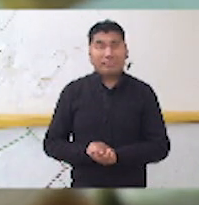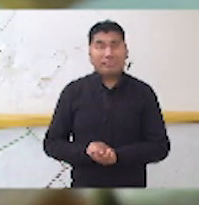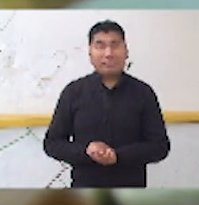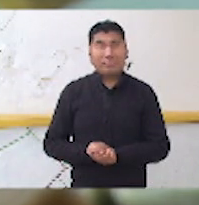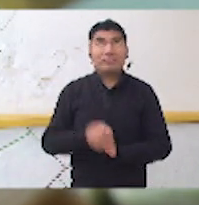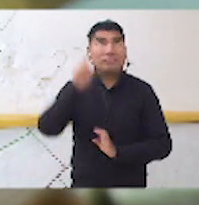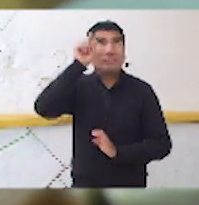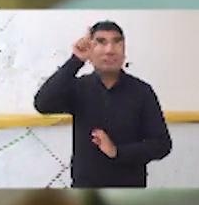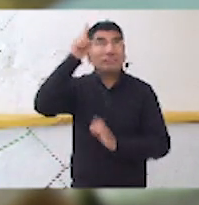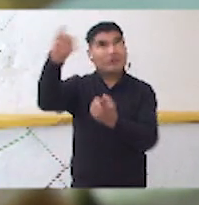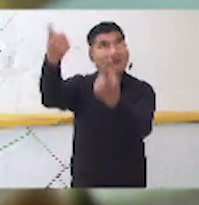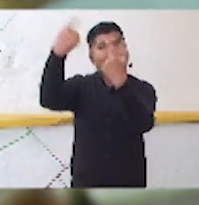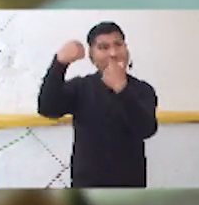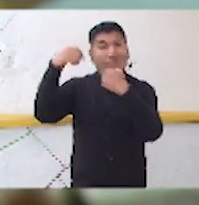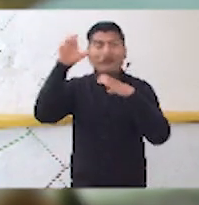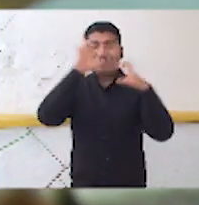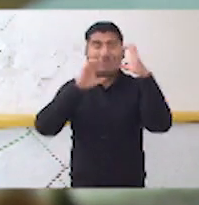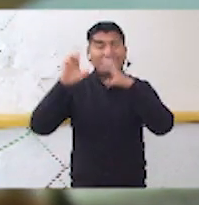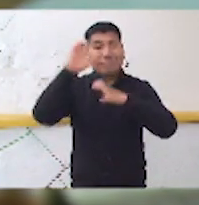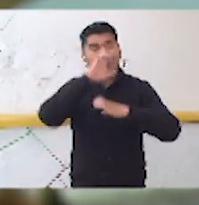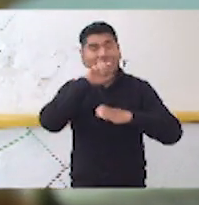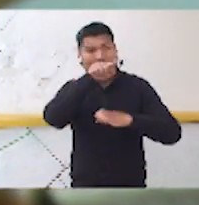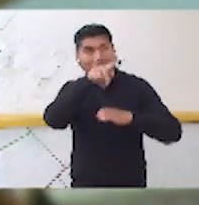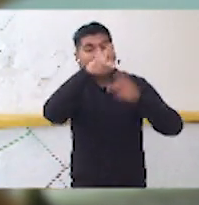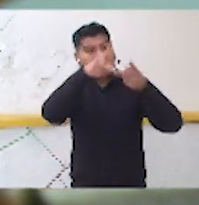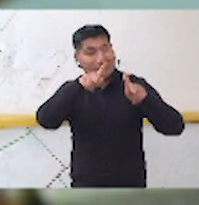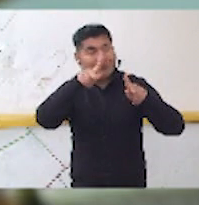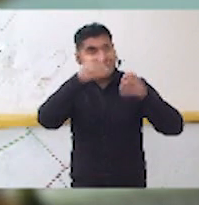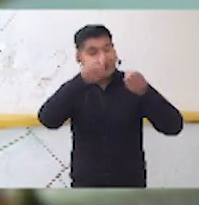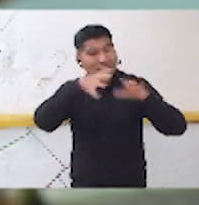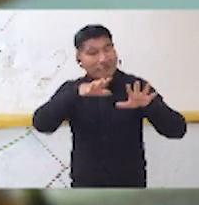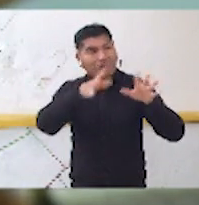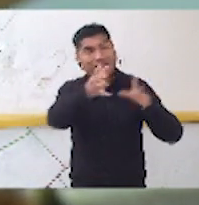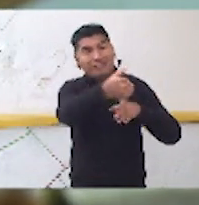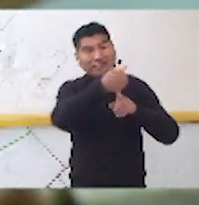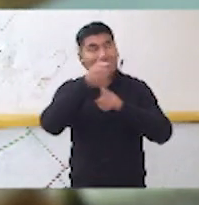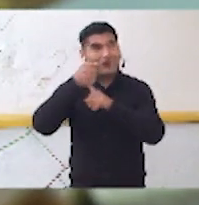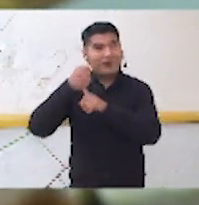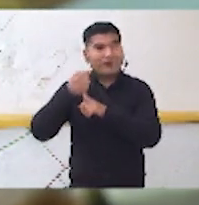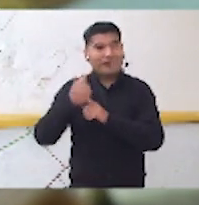allá. Tú que has venido a buscar al que estaba perdido.